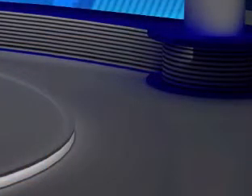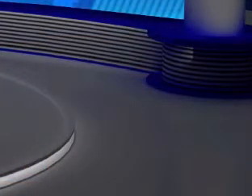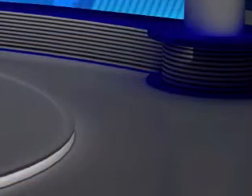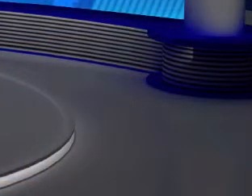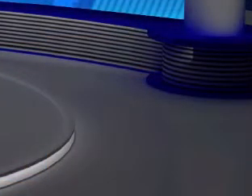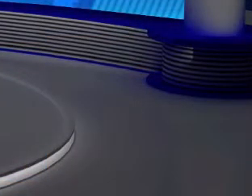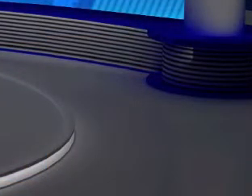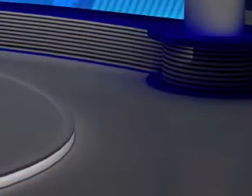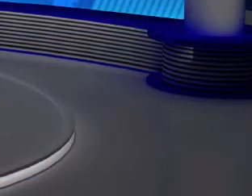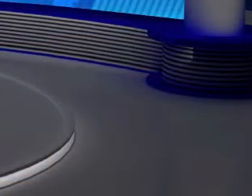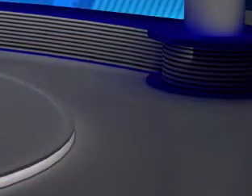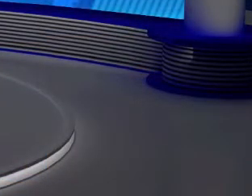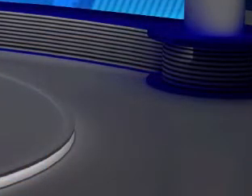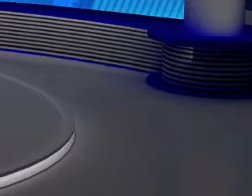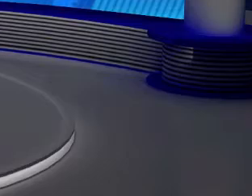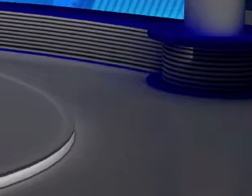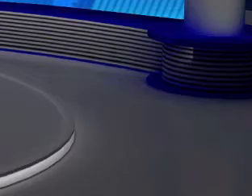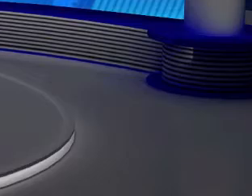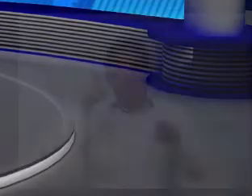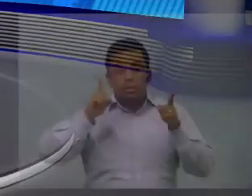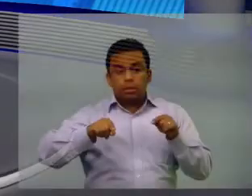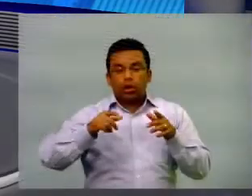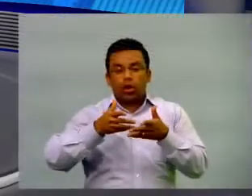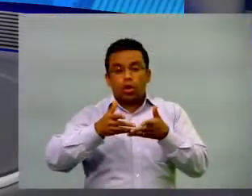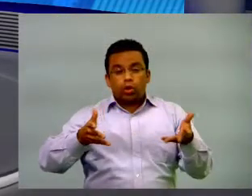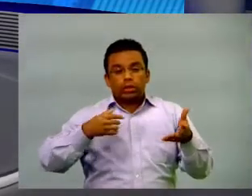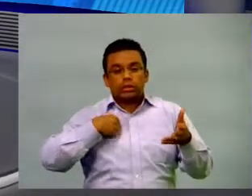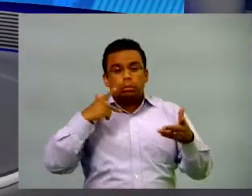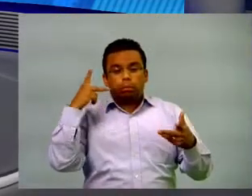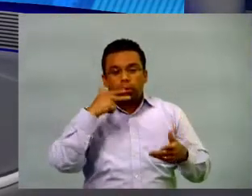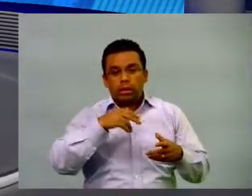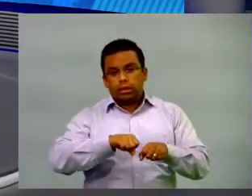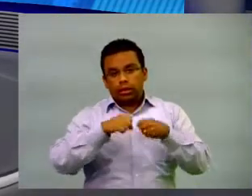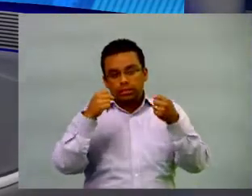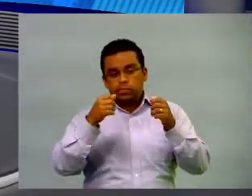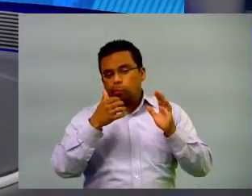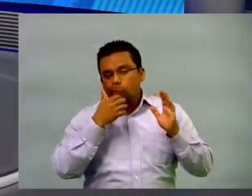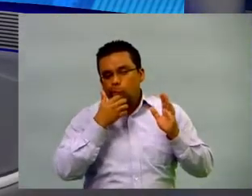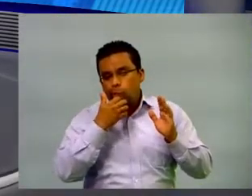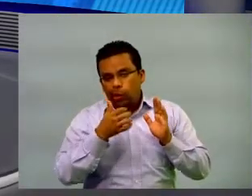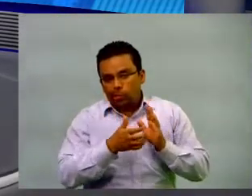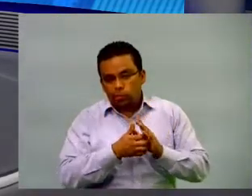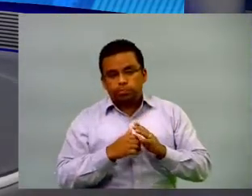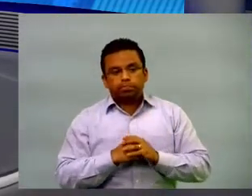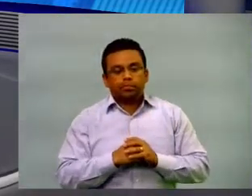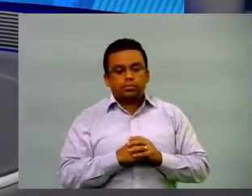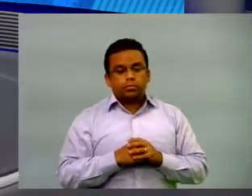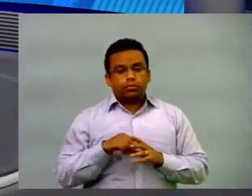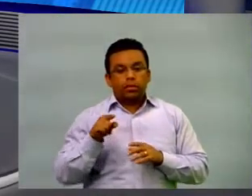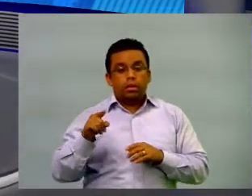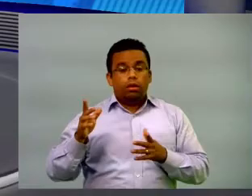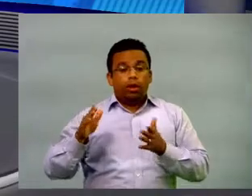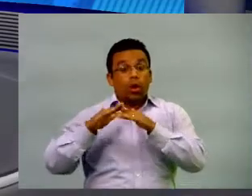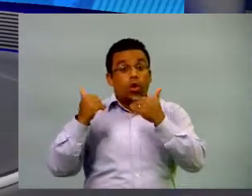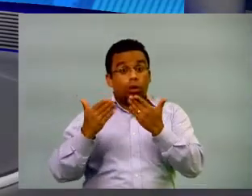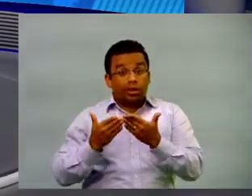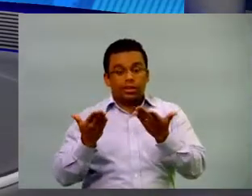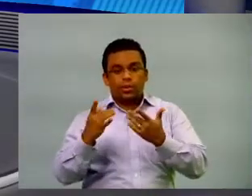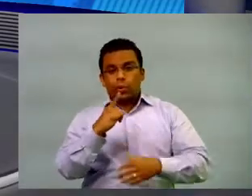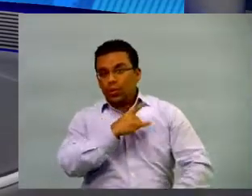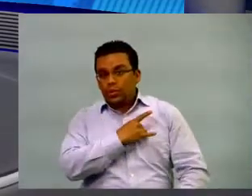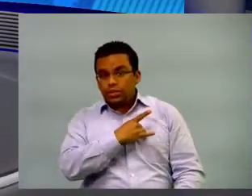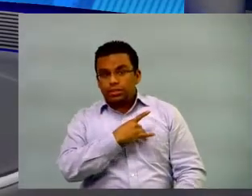aprenden y unos mitos que se van rompiendo. Por ejemplo, la escuela o la universidad ya no son los únicos